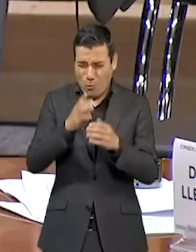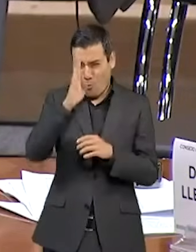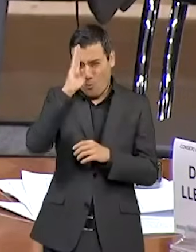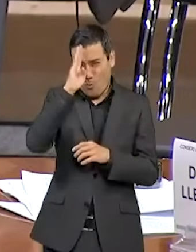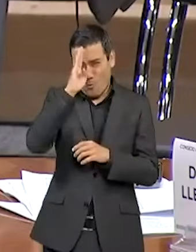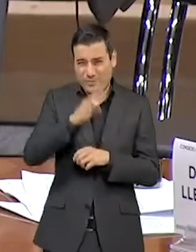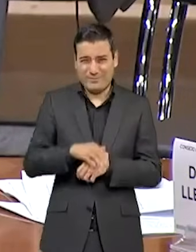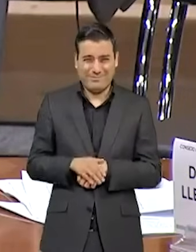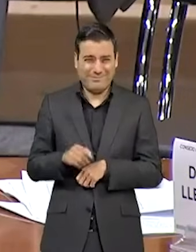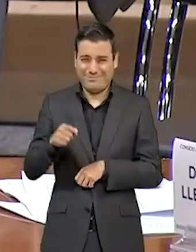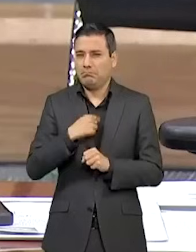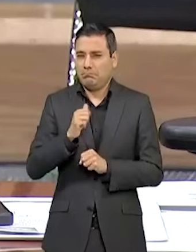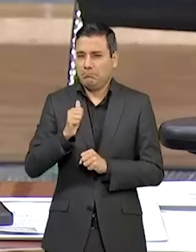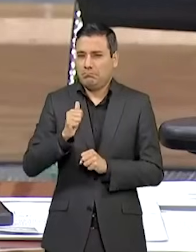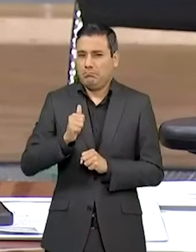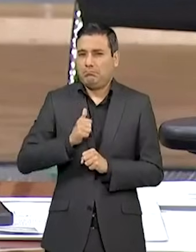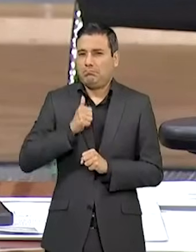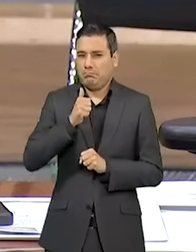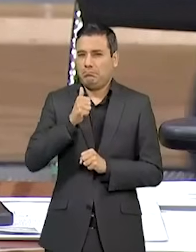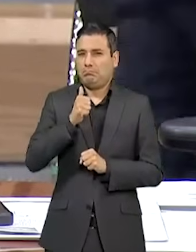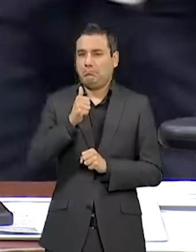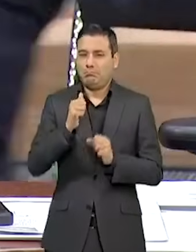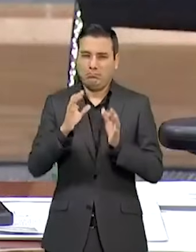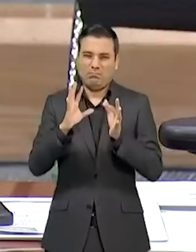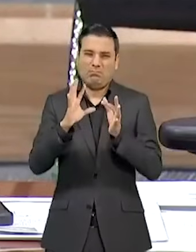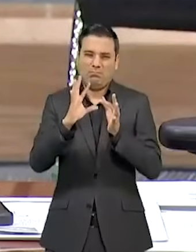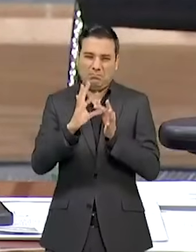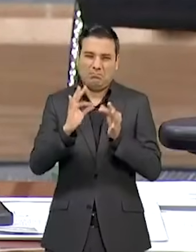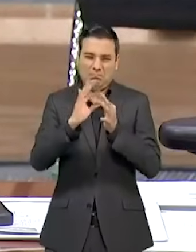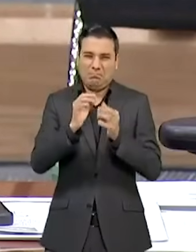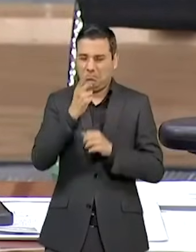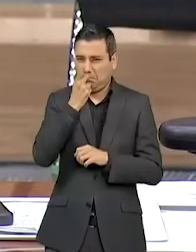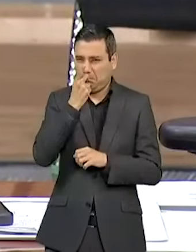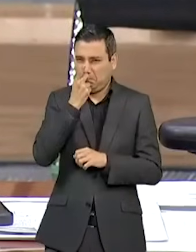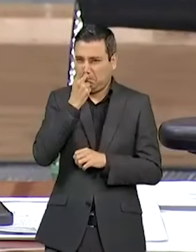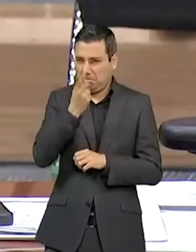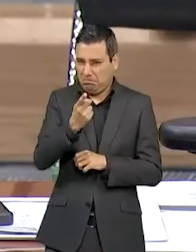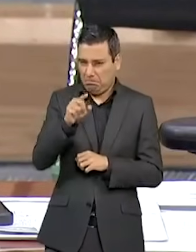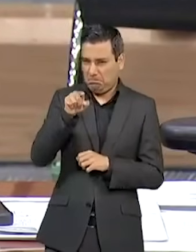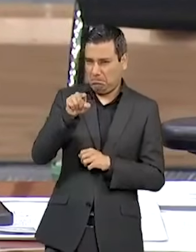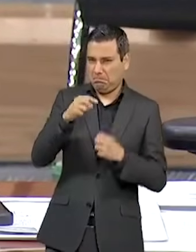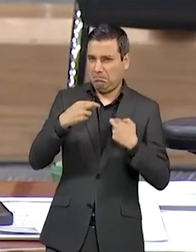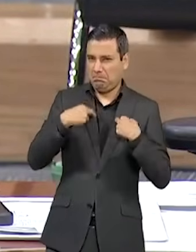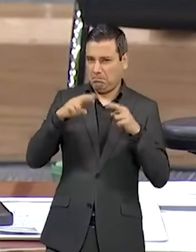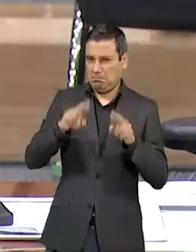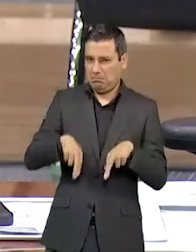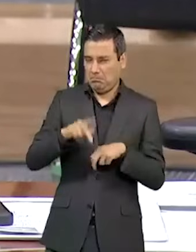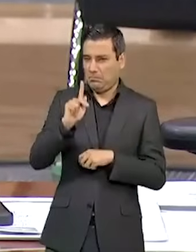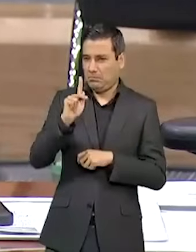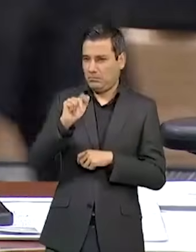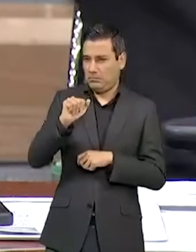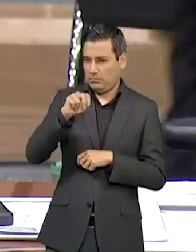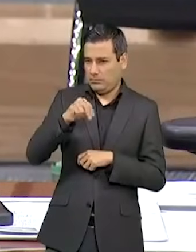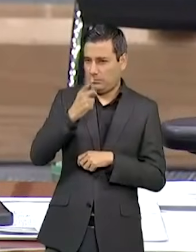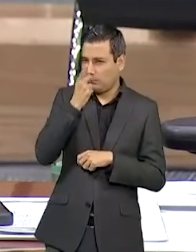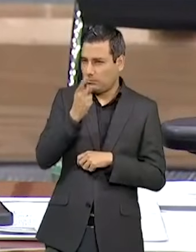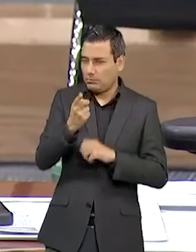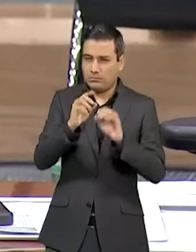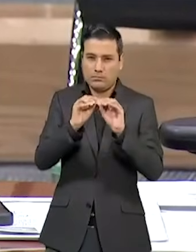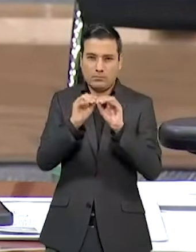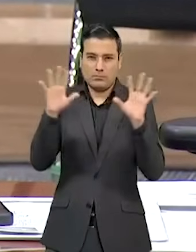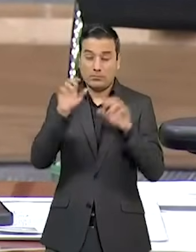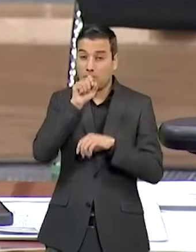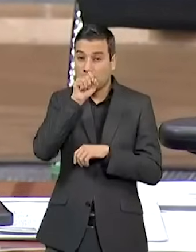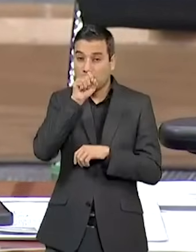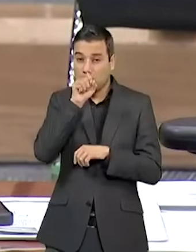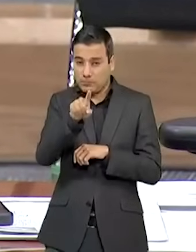ser hipócrita. Aclararle al representante de Acción Nacional y desde luego también